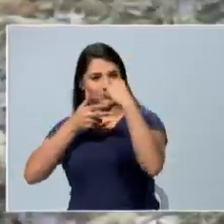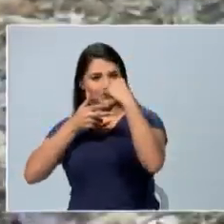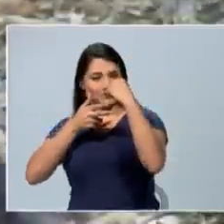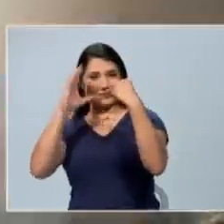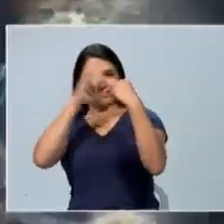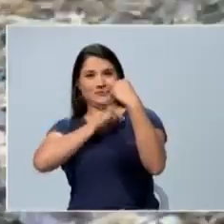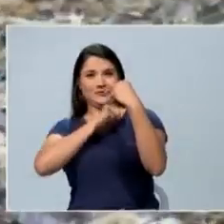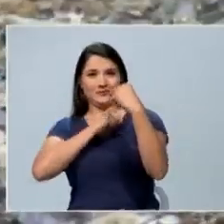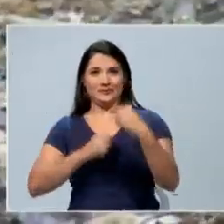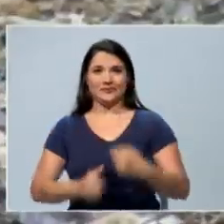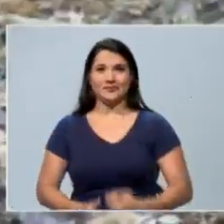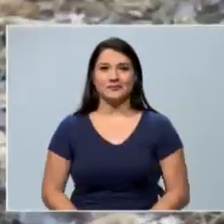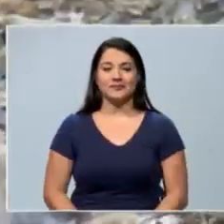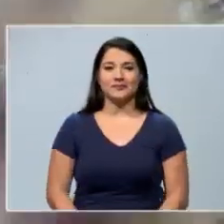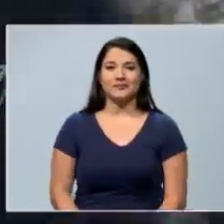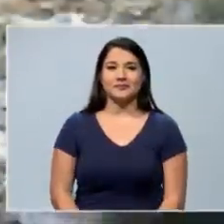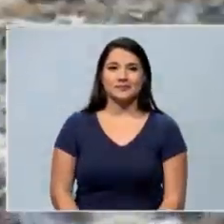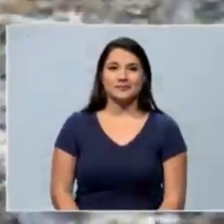en movimiento.